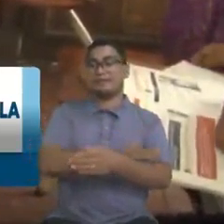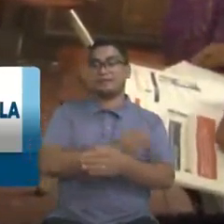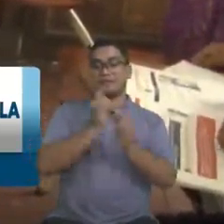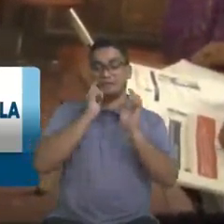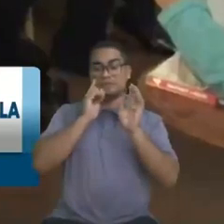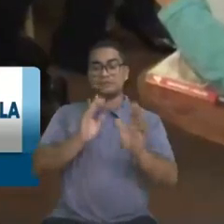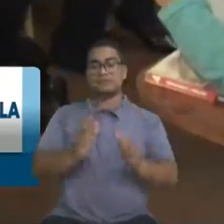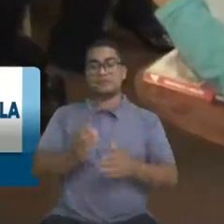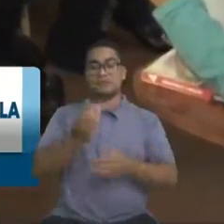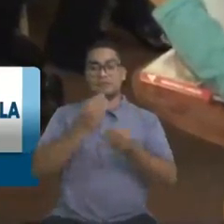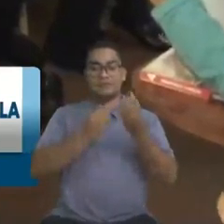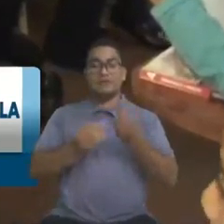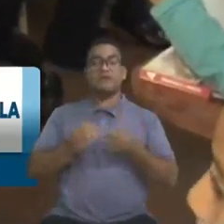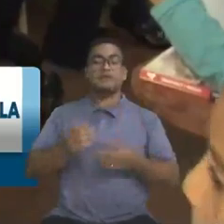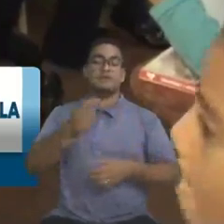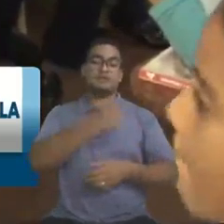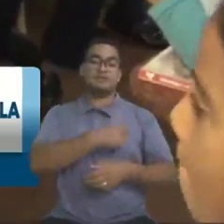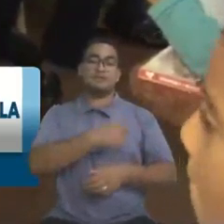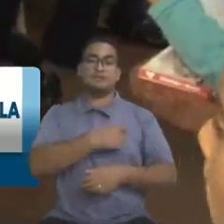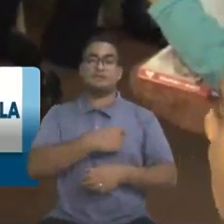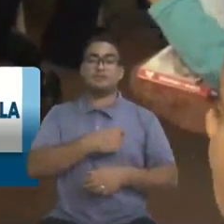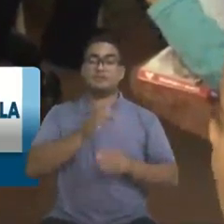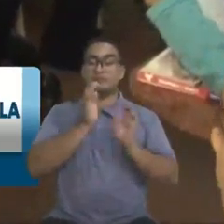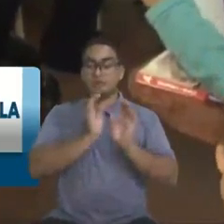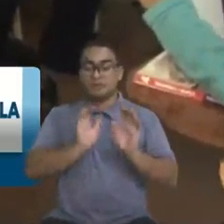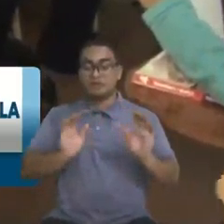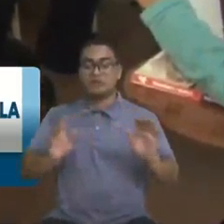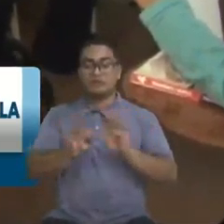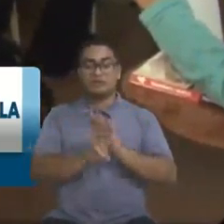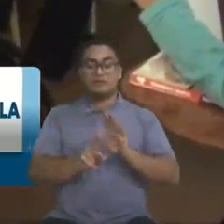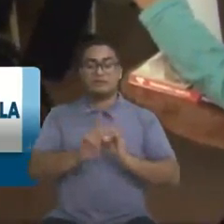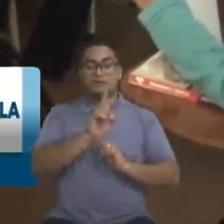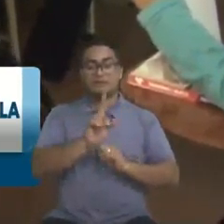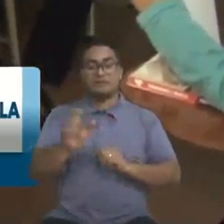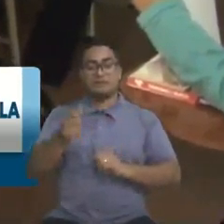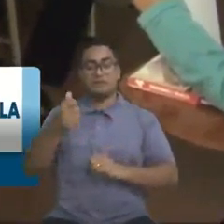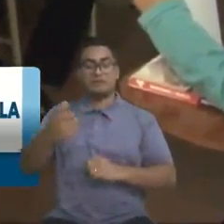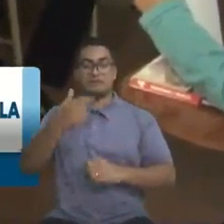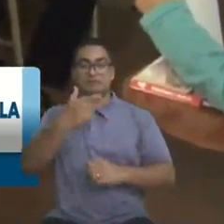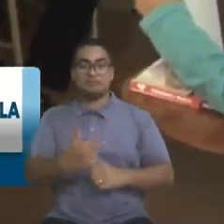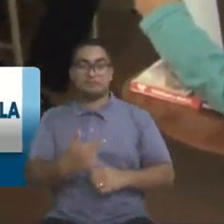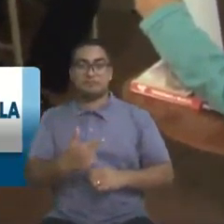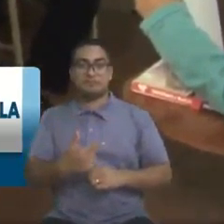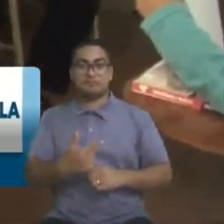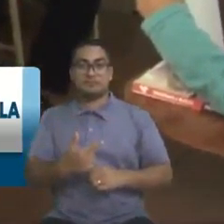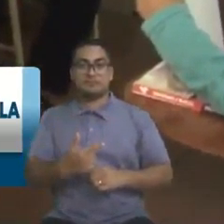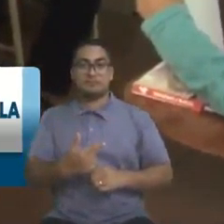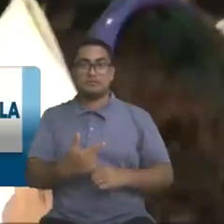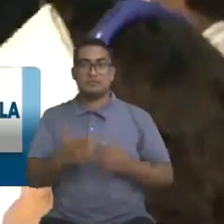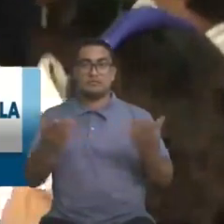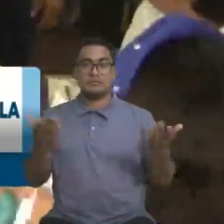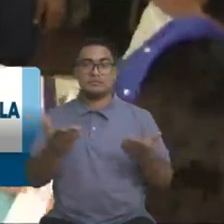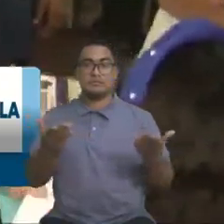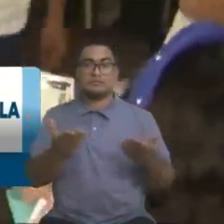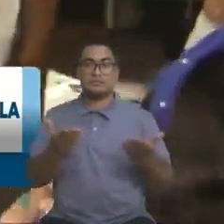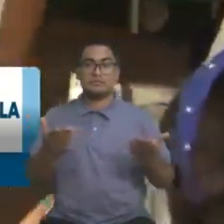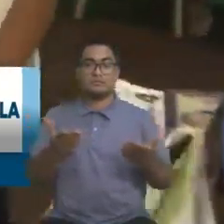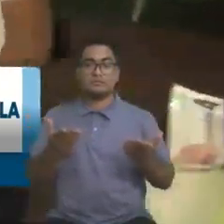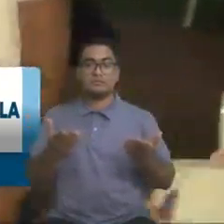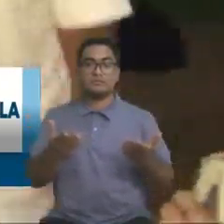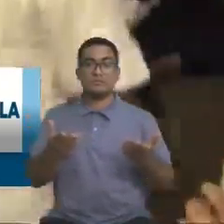colegios. En los colegios, niños mayores de 0 a 6 se debe a la alimentación, a las orientaciones que se le da a la